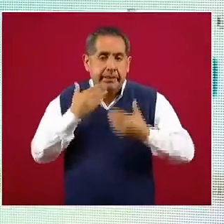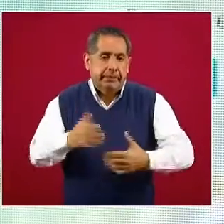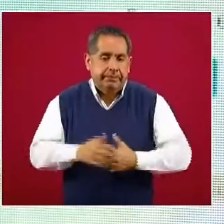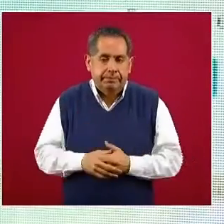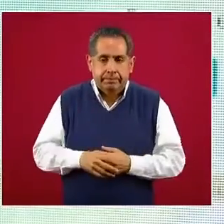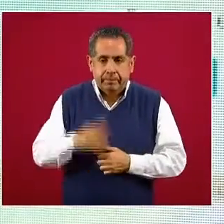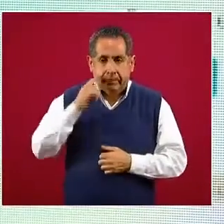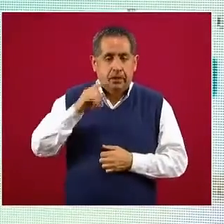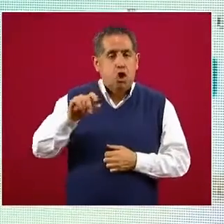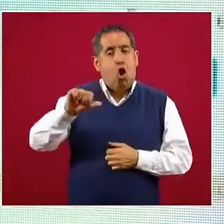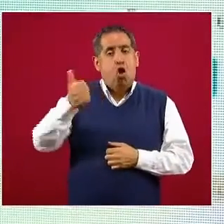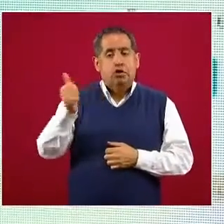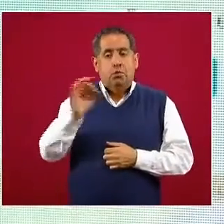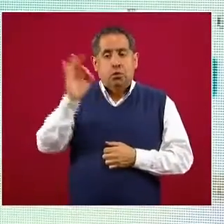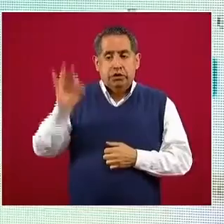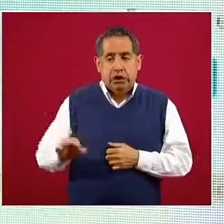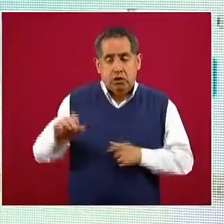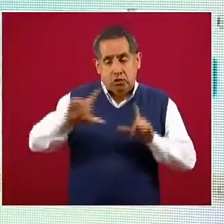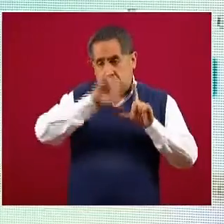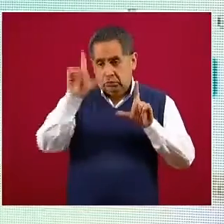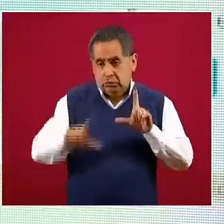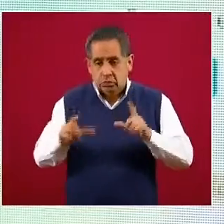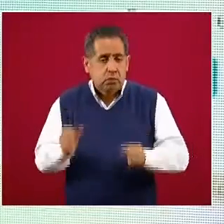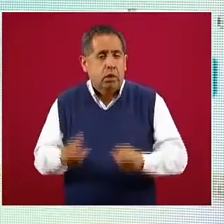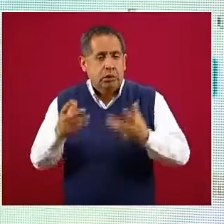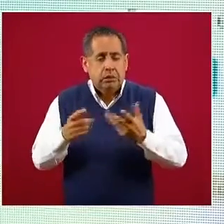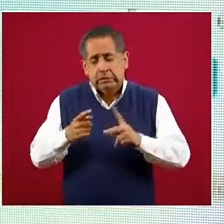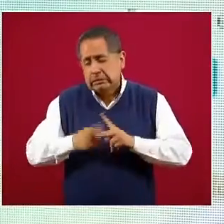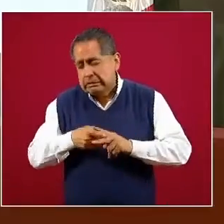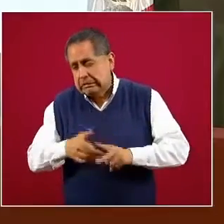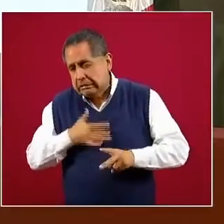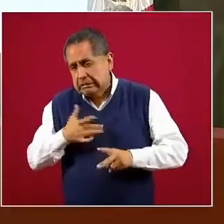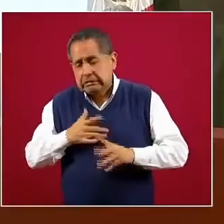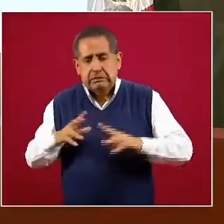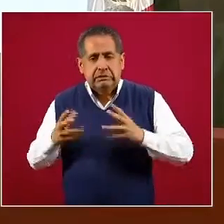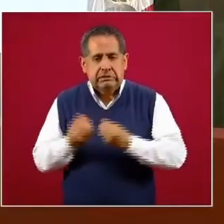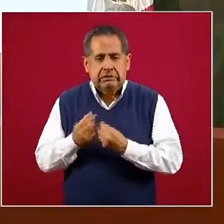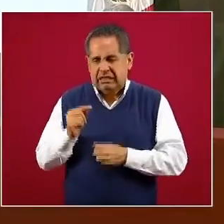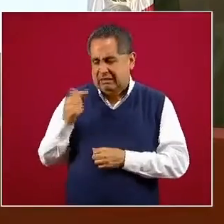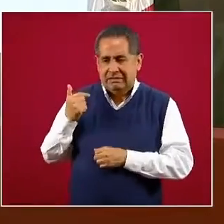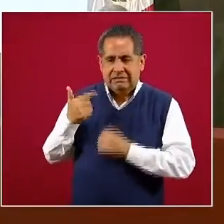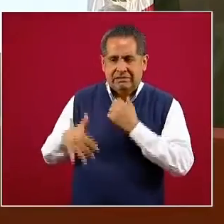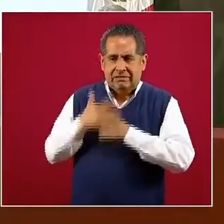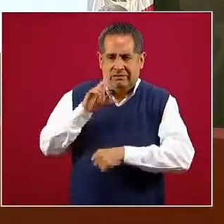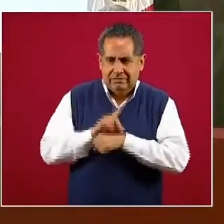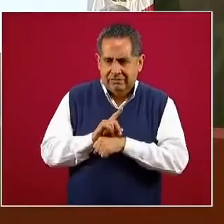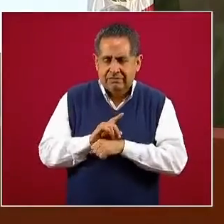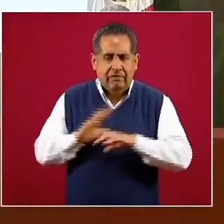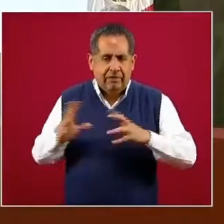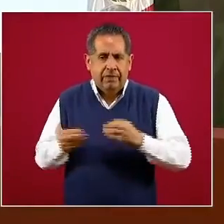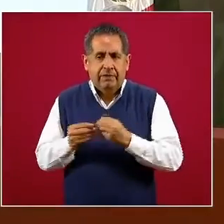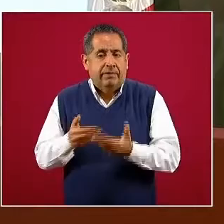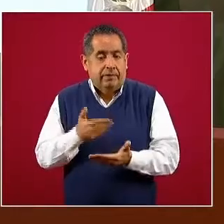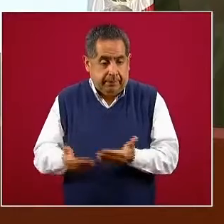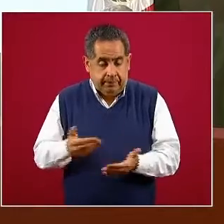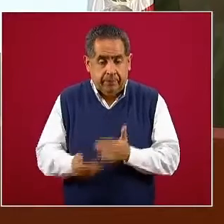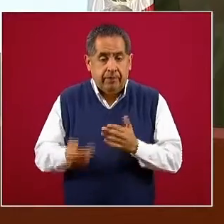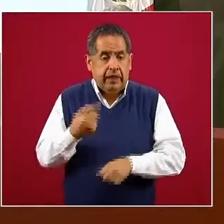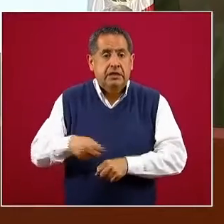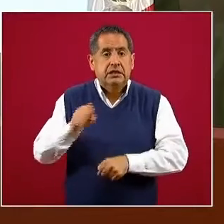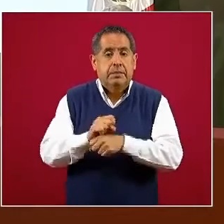lo usa anatómicamente de manera correcta. Es decir, cubriendo nariz, cubriendo boca, todo el tiempo.